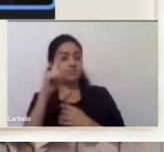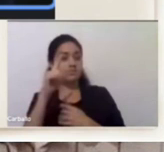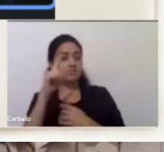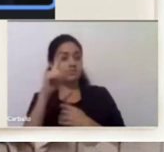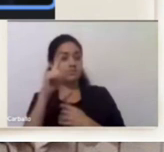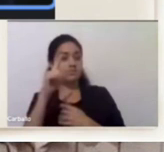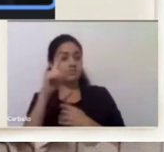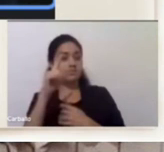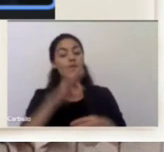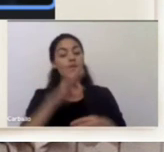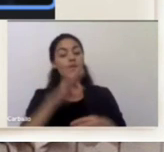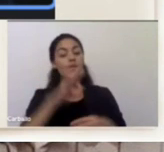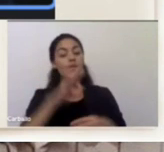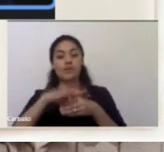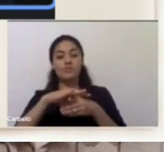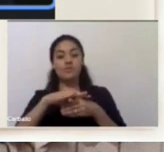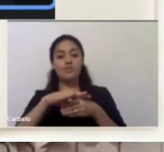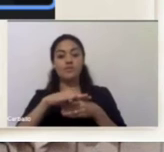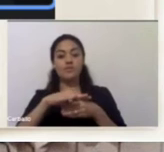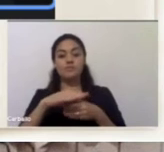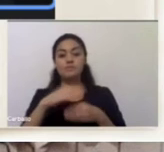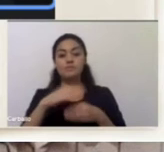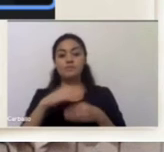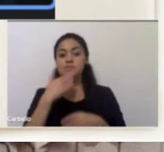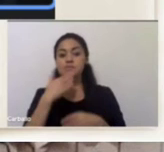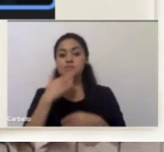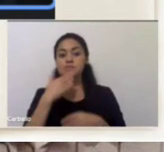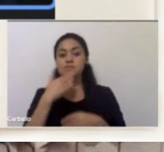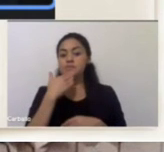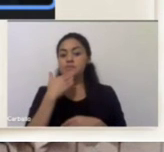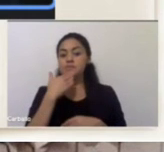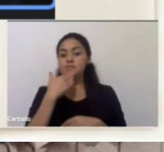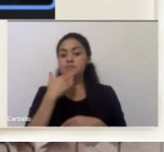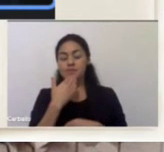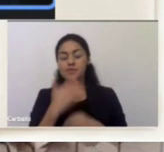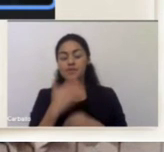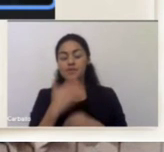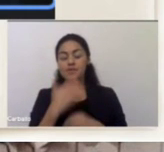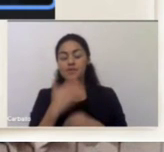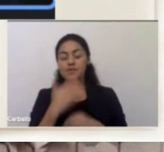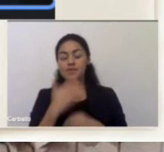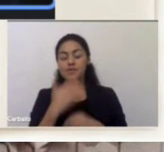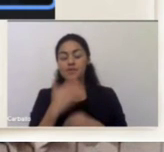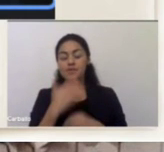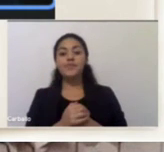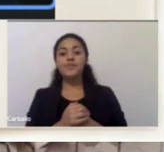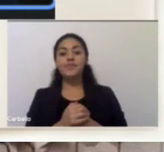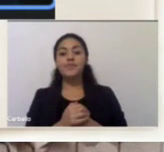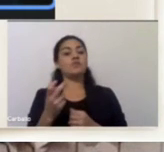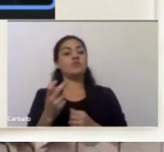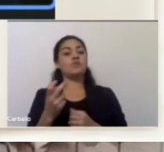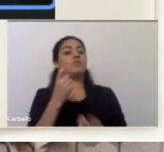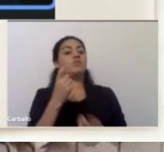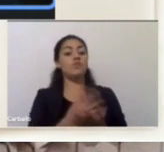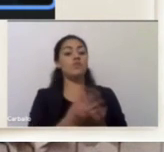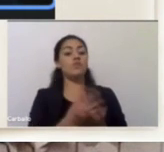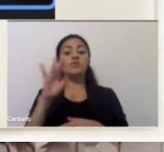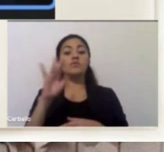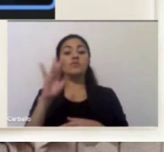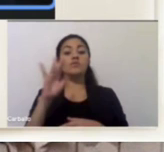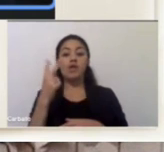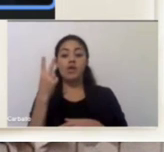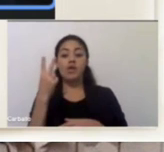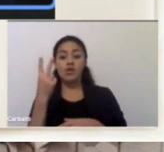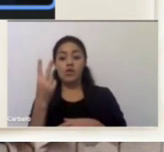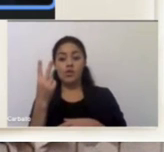presenta, solamente fueron anuladas 52 casillas. Es decir, 52 casillas de 5,200 y